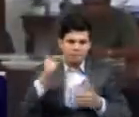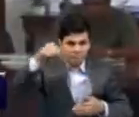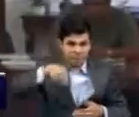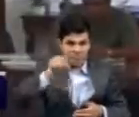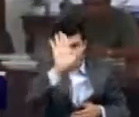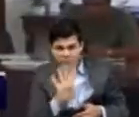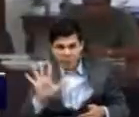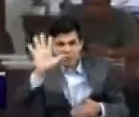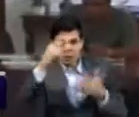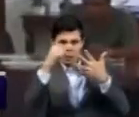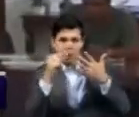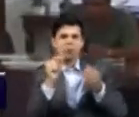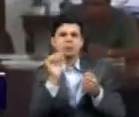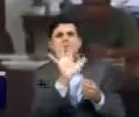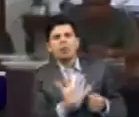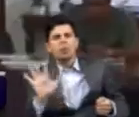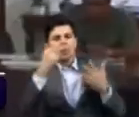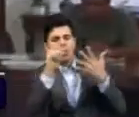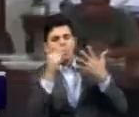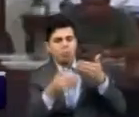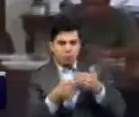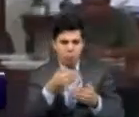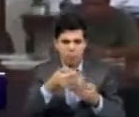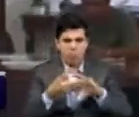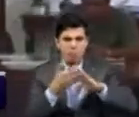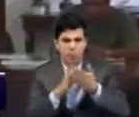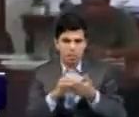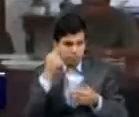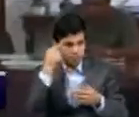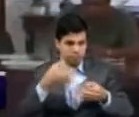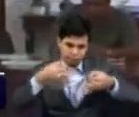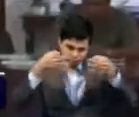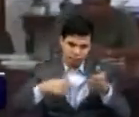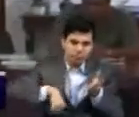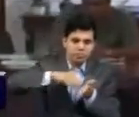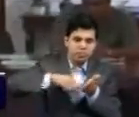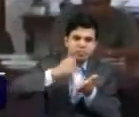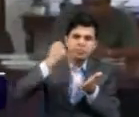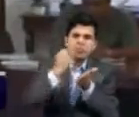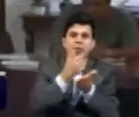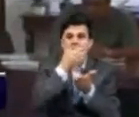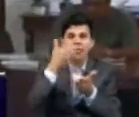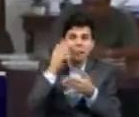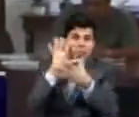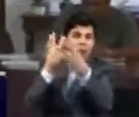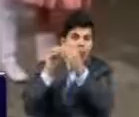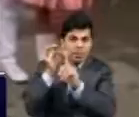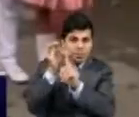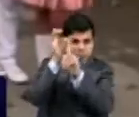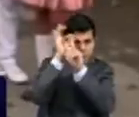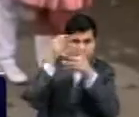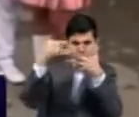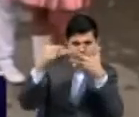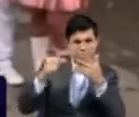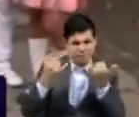departamento? ¿Qué queremos para la región? El nuevo proceso de paz. No solo es la firma que se está adelantando con la FARC. Con la FARC es un grupo de los